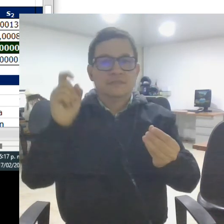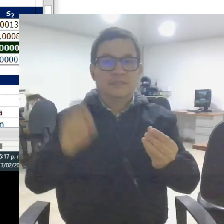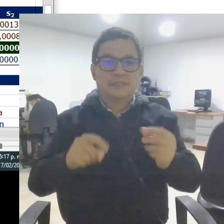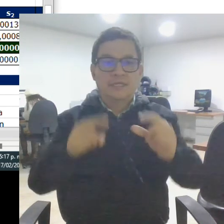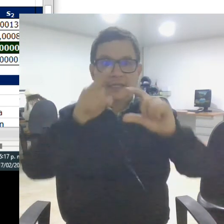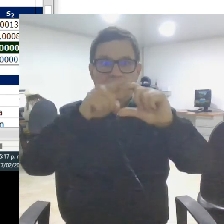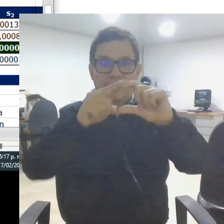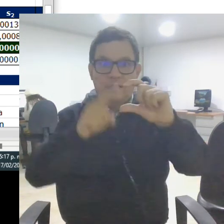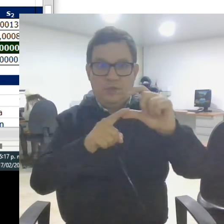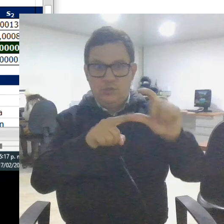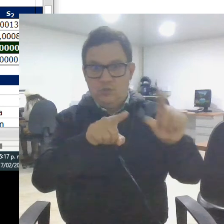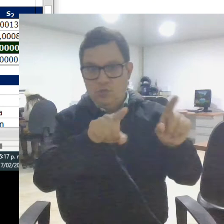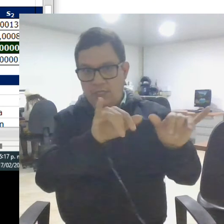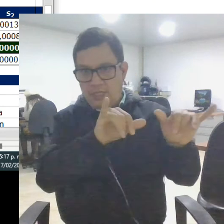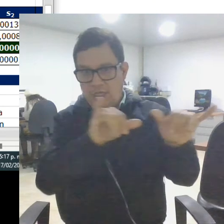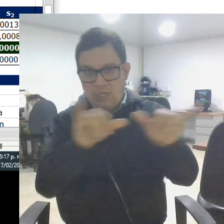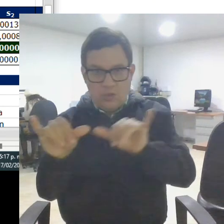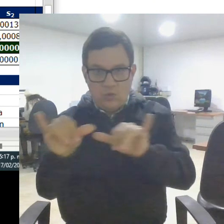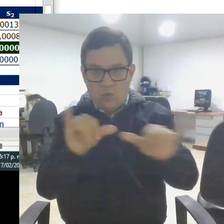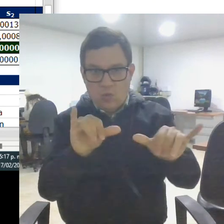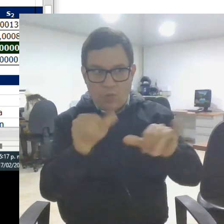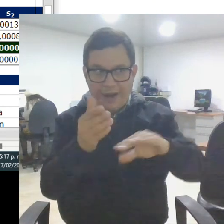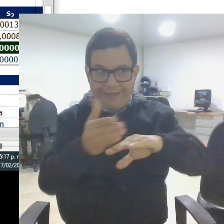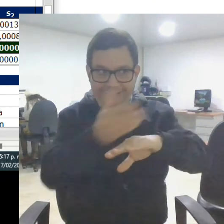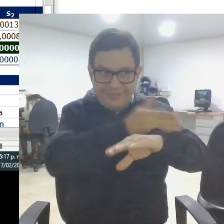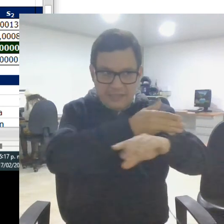igual a la ecuación anterior